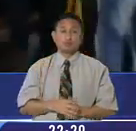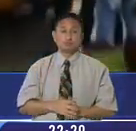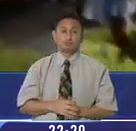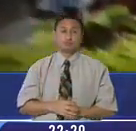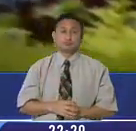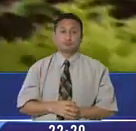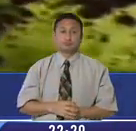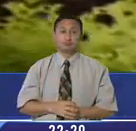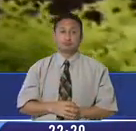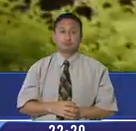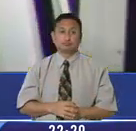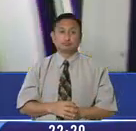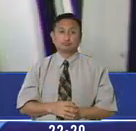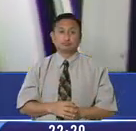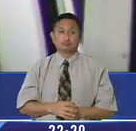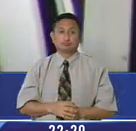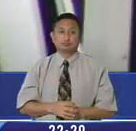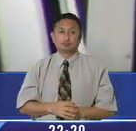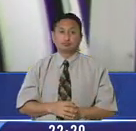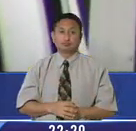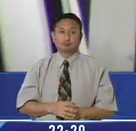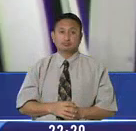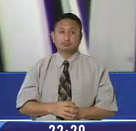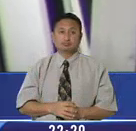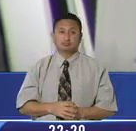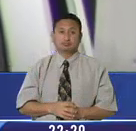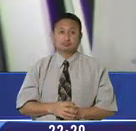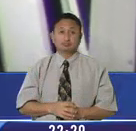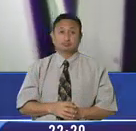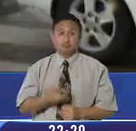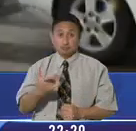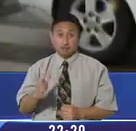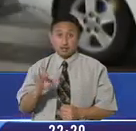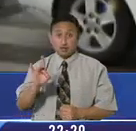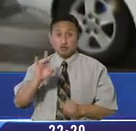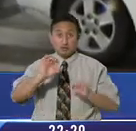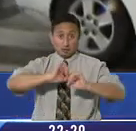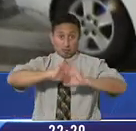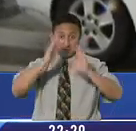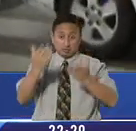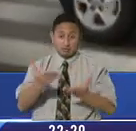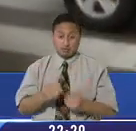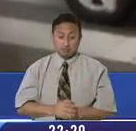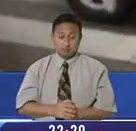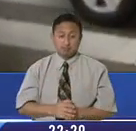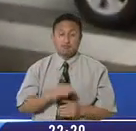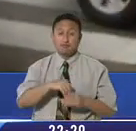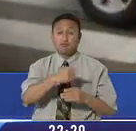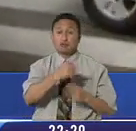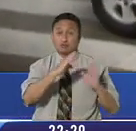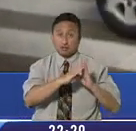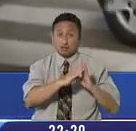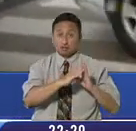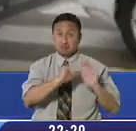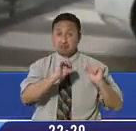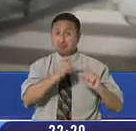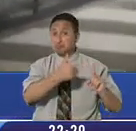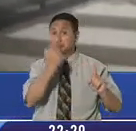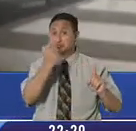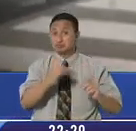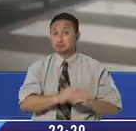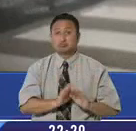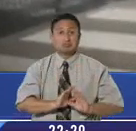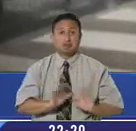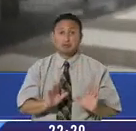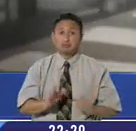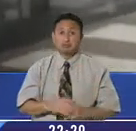de 24 horas a las 8 de la mañana y todavía no me lo entregan. Que lo asesinaron afuera de su casa, es lo único que sabemos, no sabemos